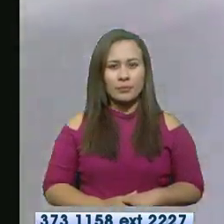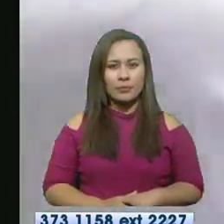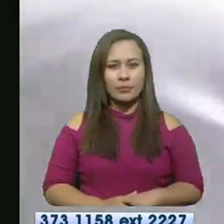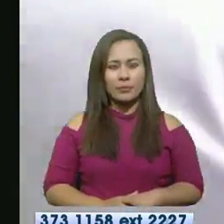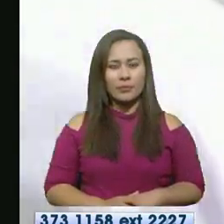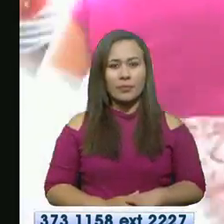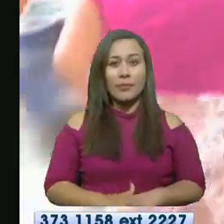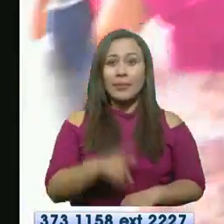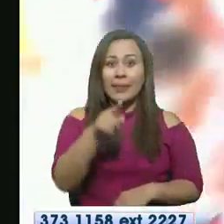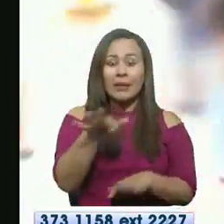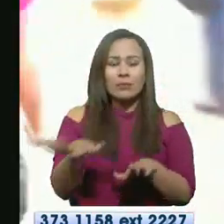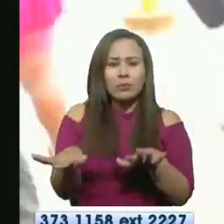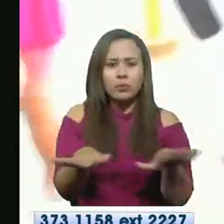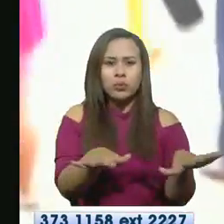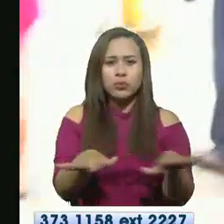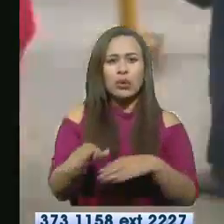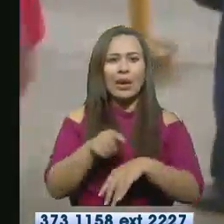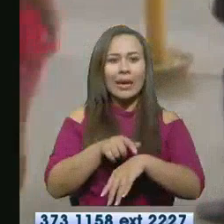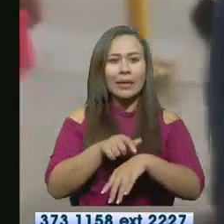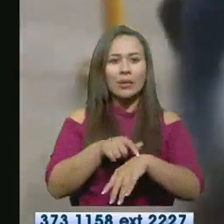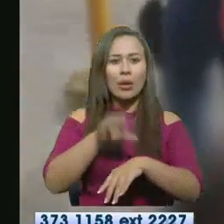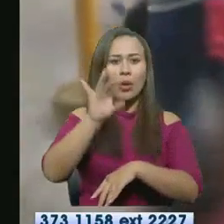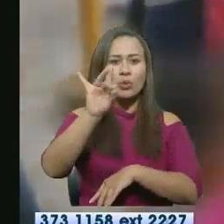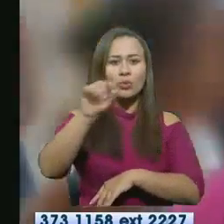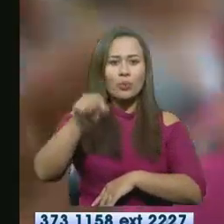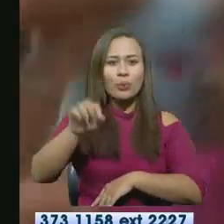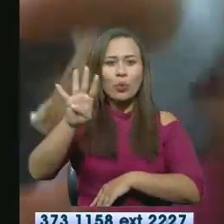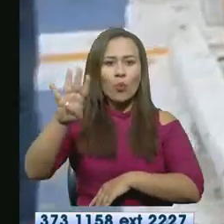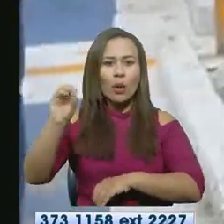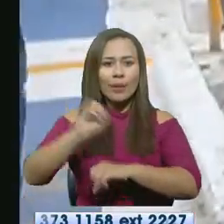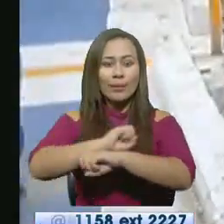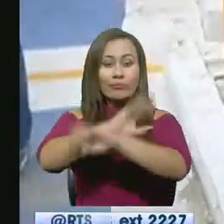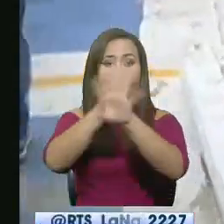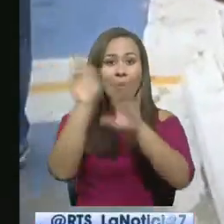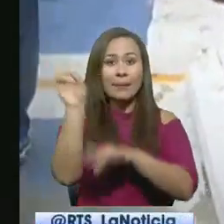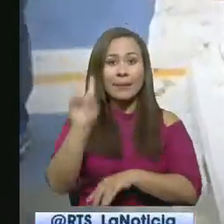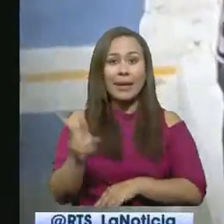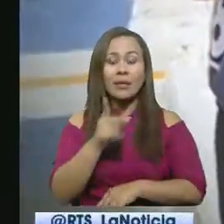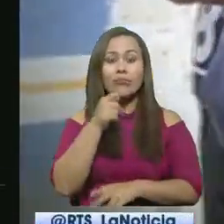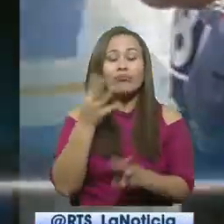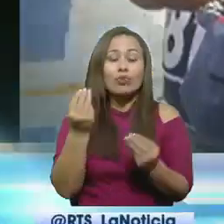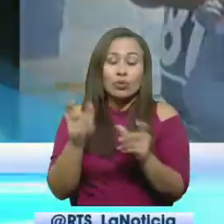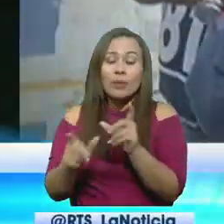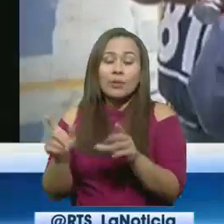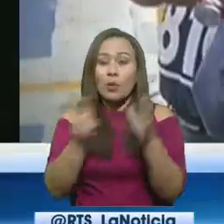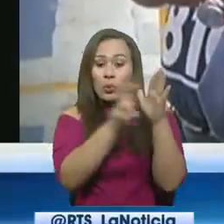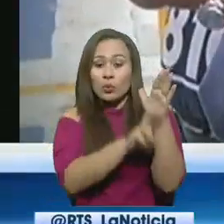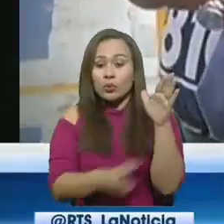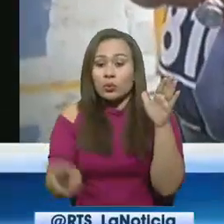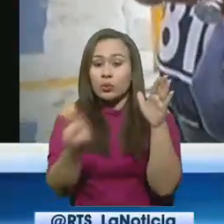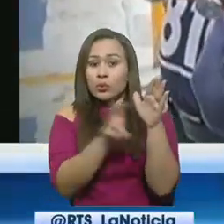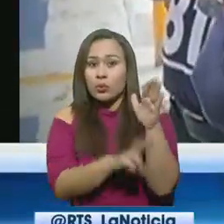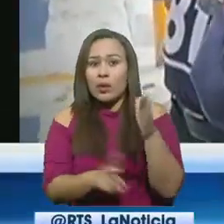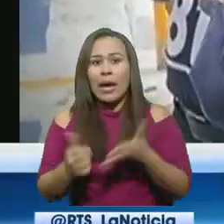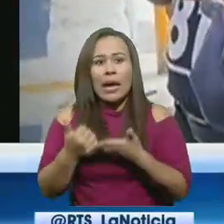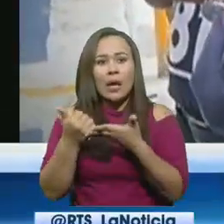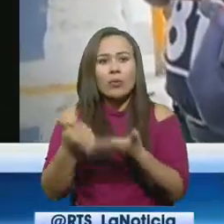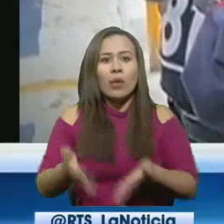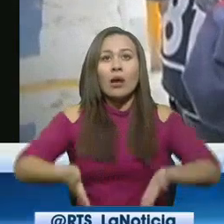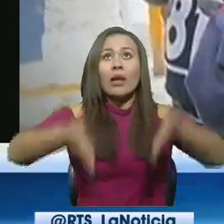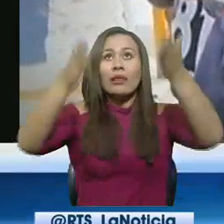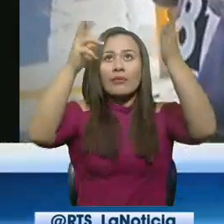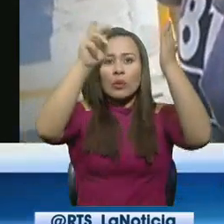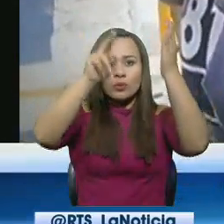Tras el sismo registrado a las 8:40 de este viernes, el susto se apoderó de muchas personas que evacuaron inmediatamente de las edificaciones